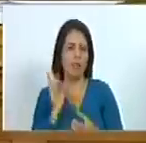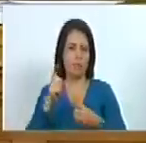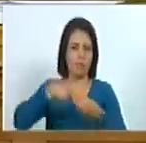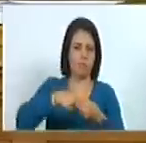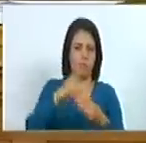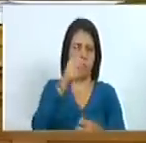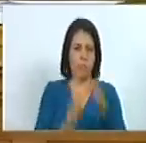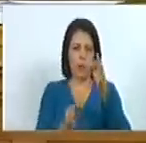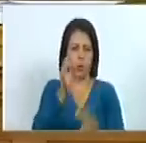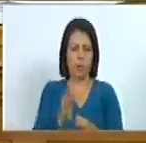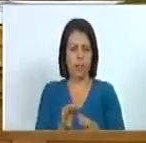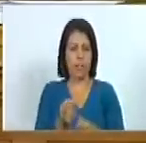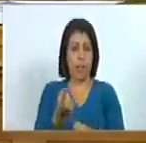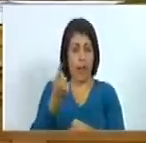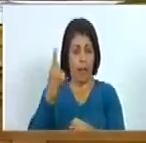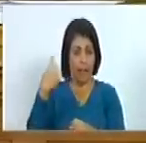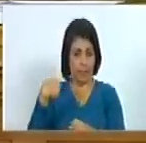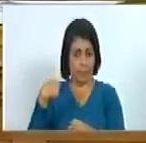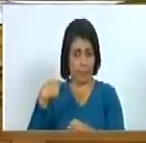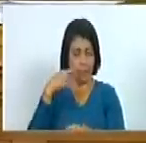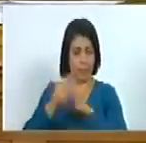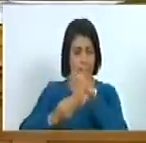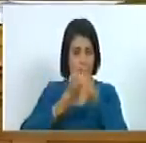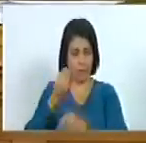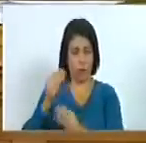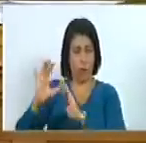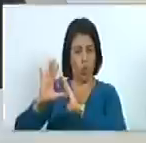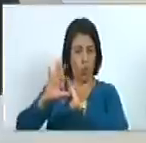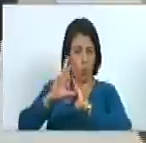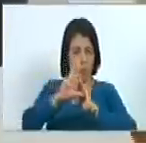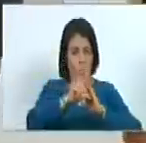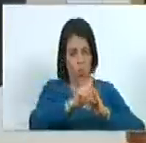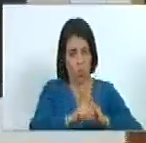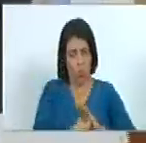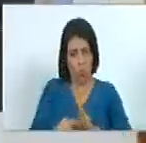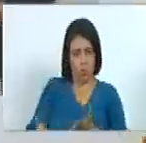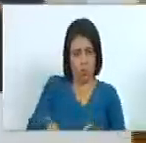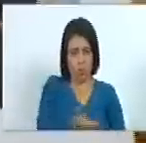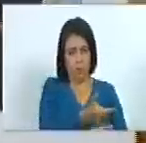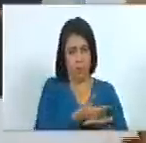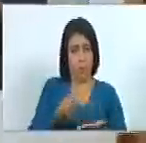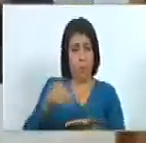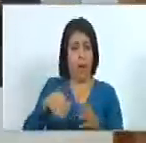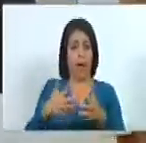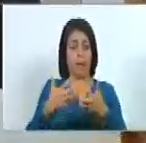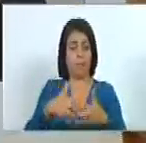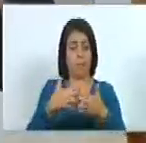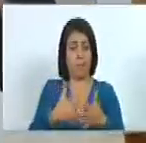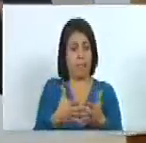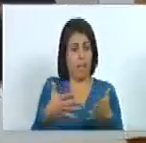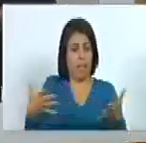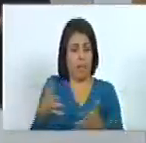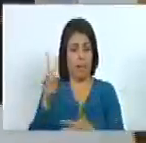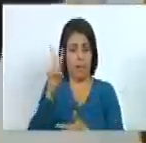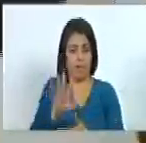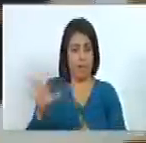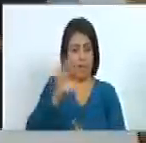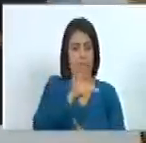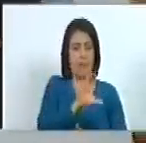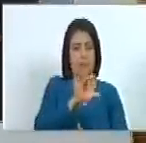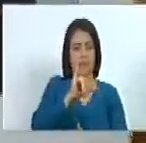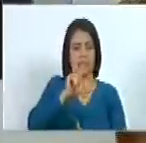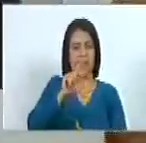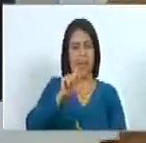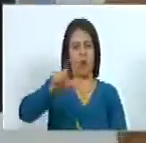partido ayer perpetró el robo contra el activo más grande que tiene la República Bolivariana de Venezuela, que es